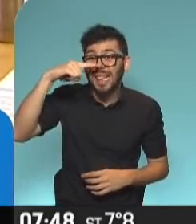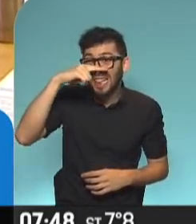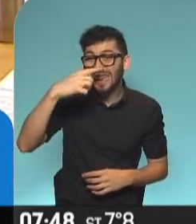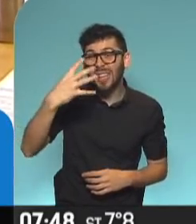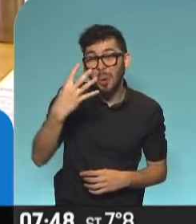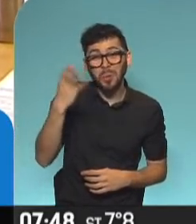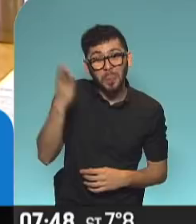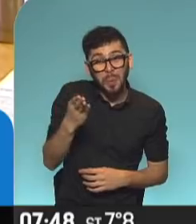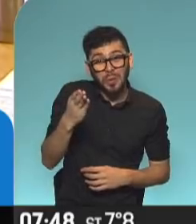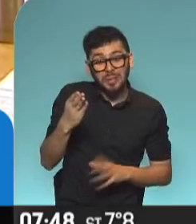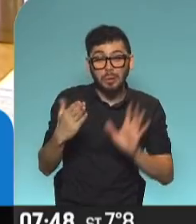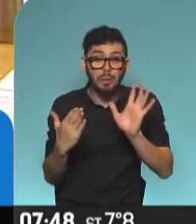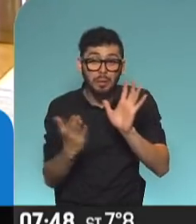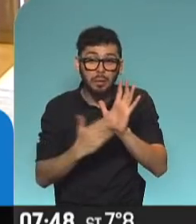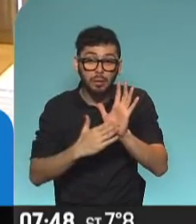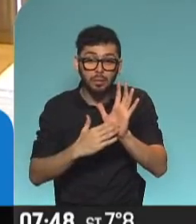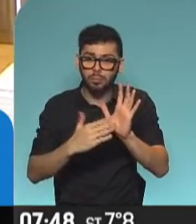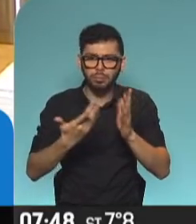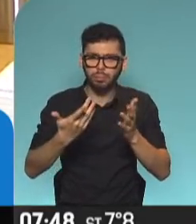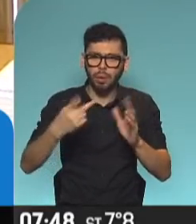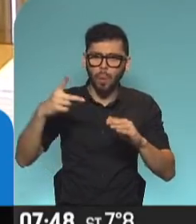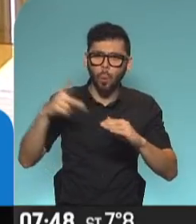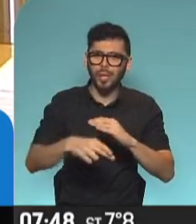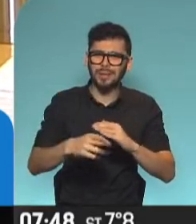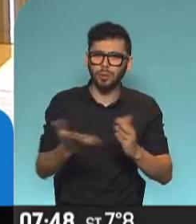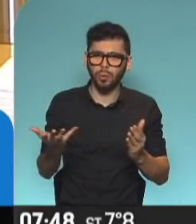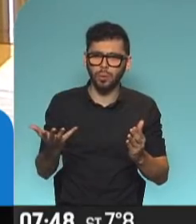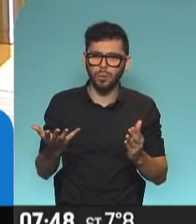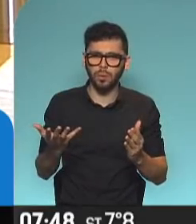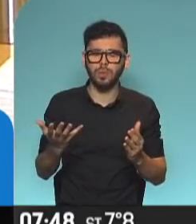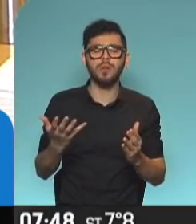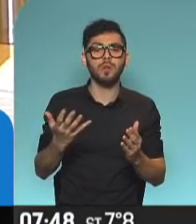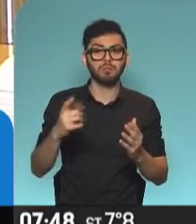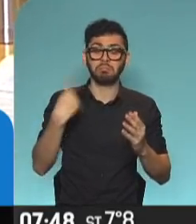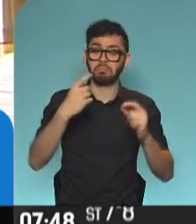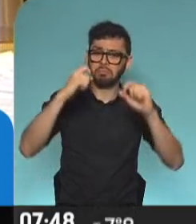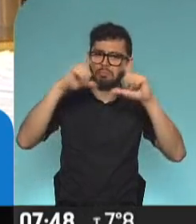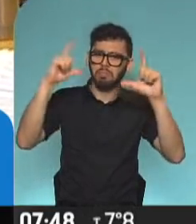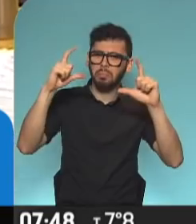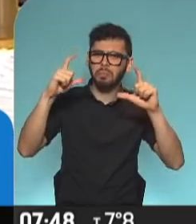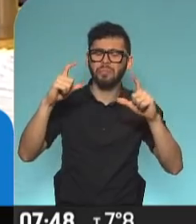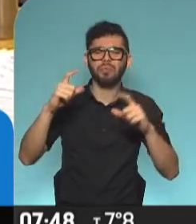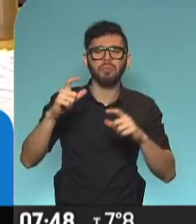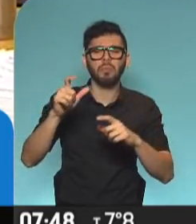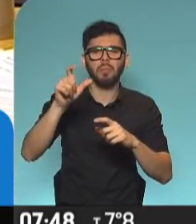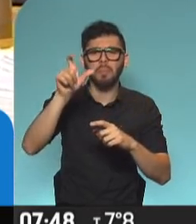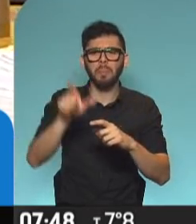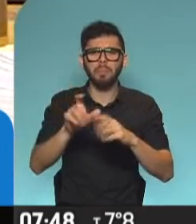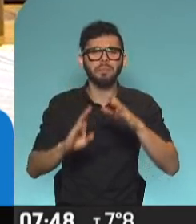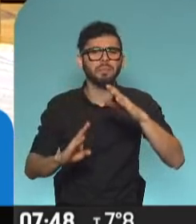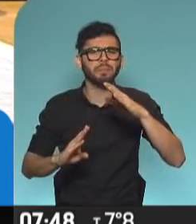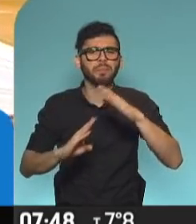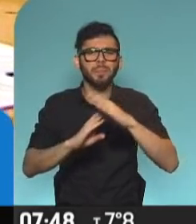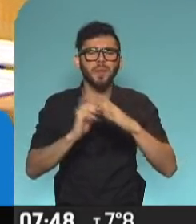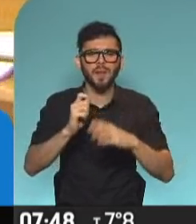tienen sus licencias vencidas. Y esto nos ha sorprendido. Quien está a cargo de esto es